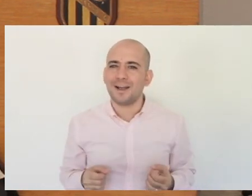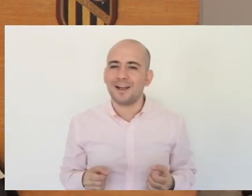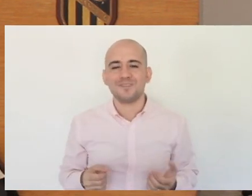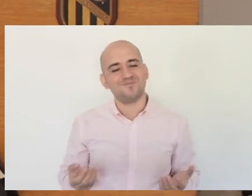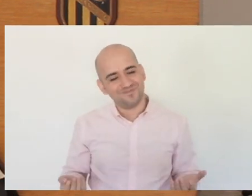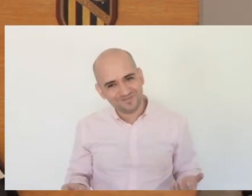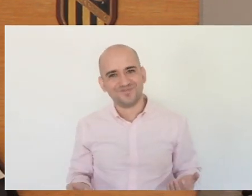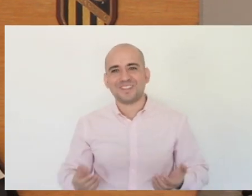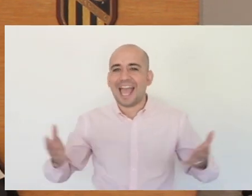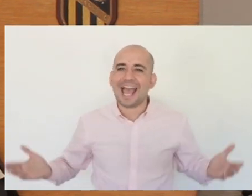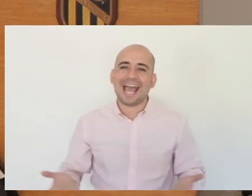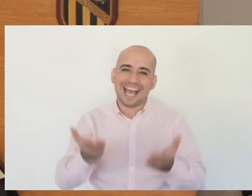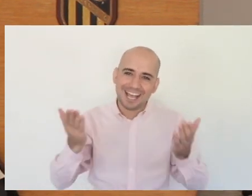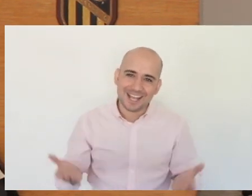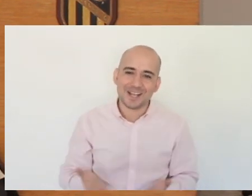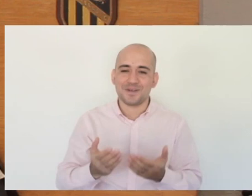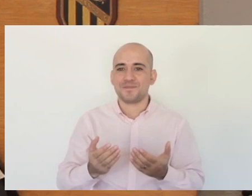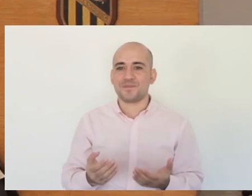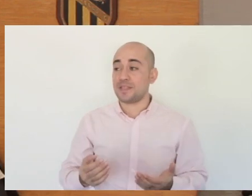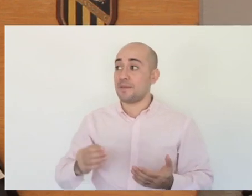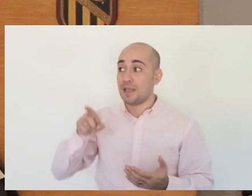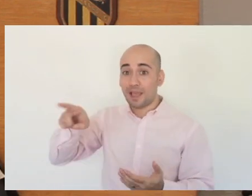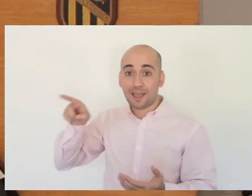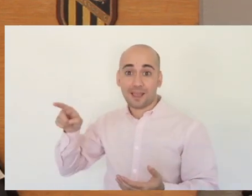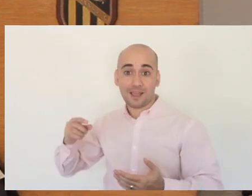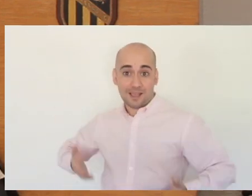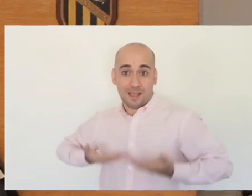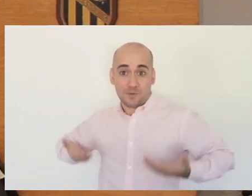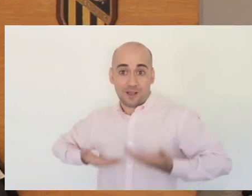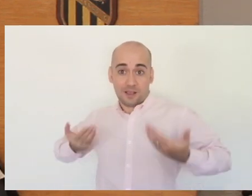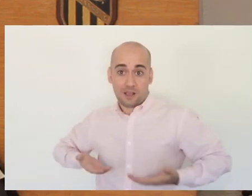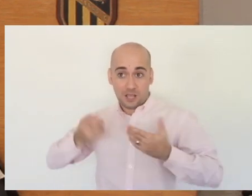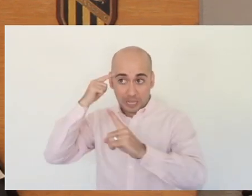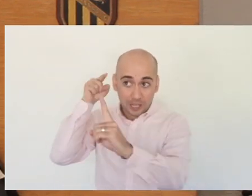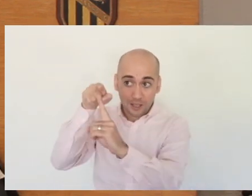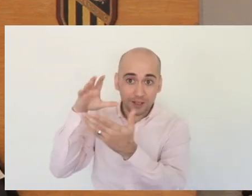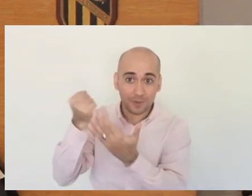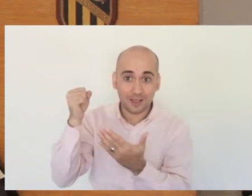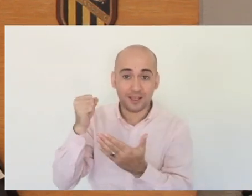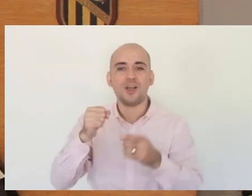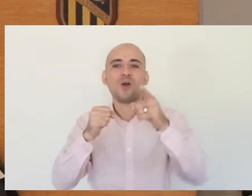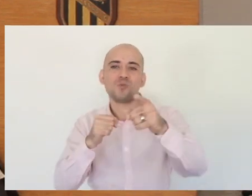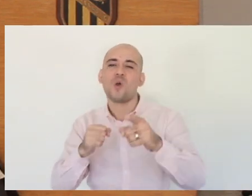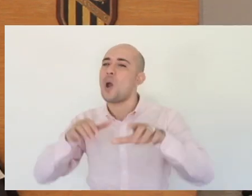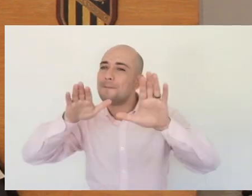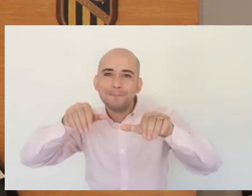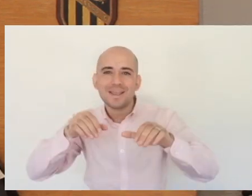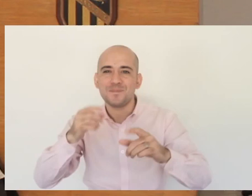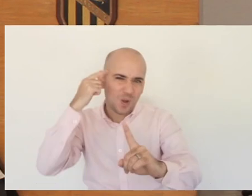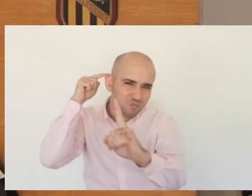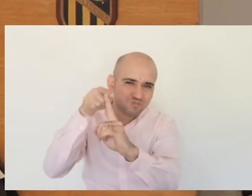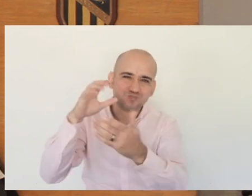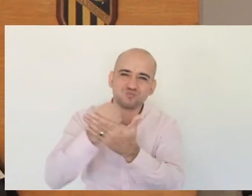con la única intención de motivarlo, así como yo, ustedes también sigan sus sueños y cumplan sus metas. Todo se puede lograr